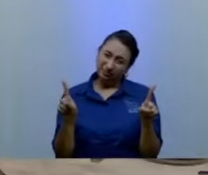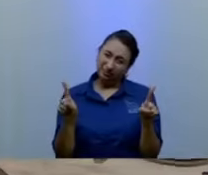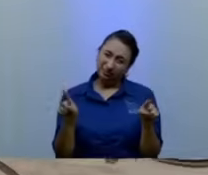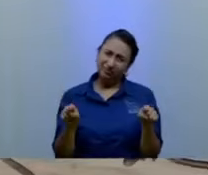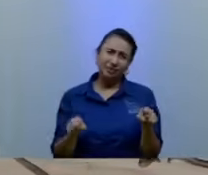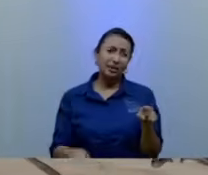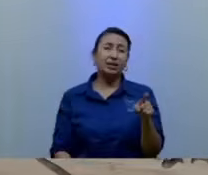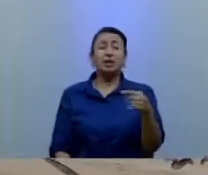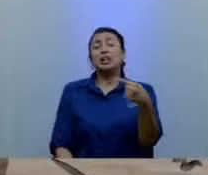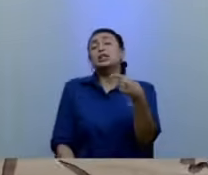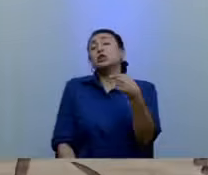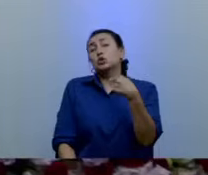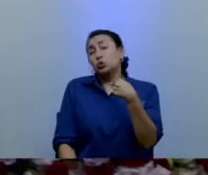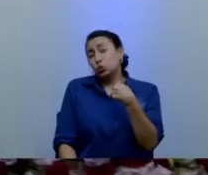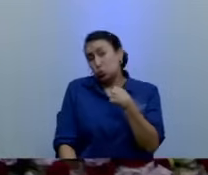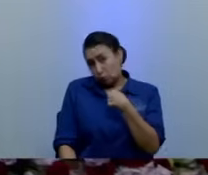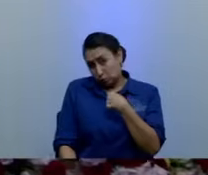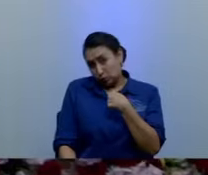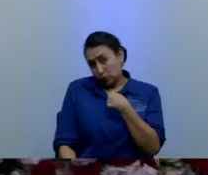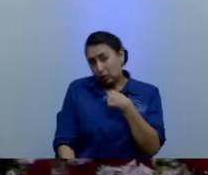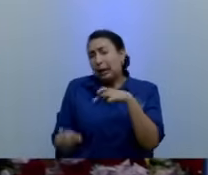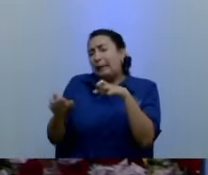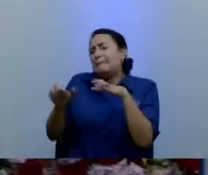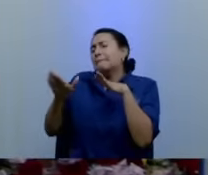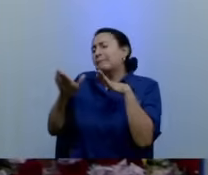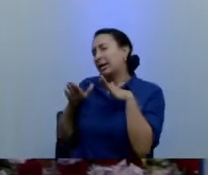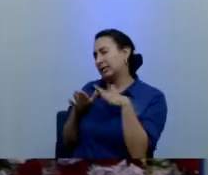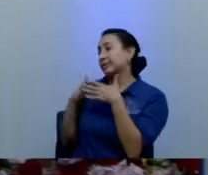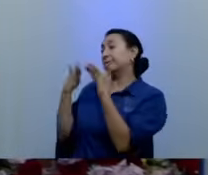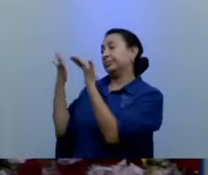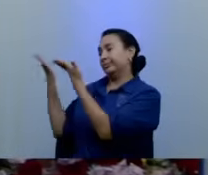En lo que esté de parte de vosotros,